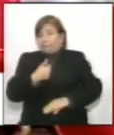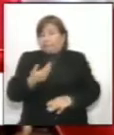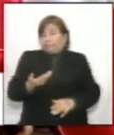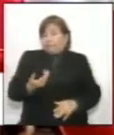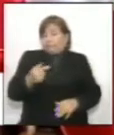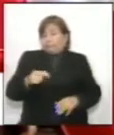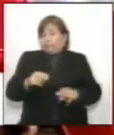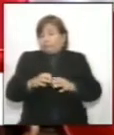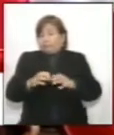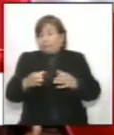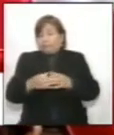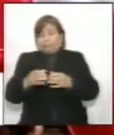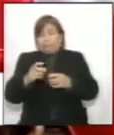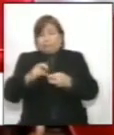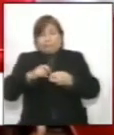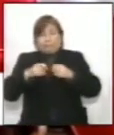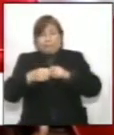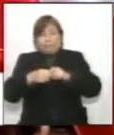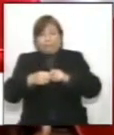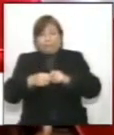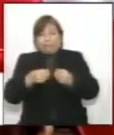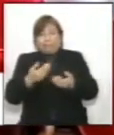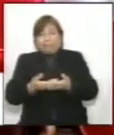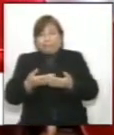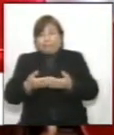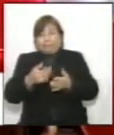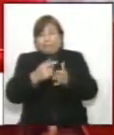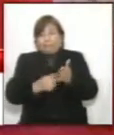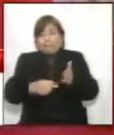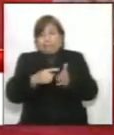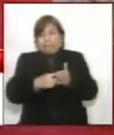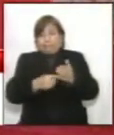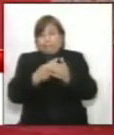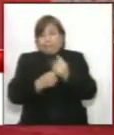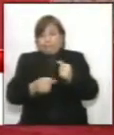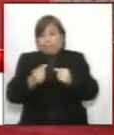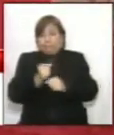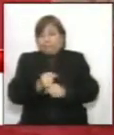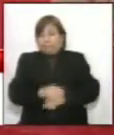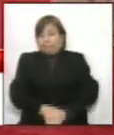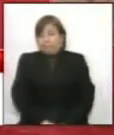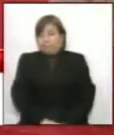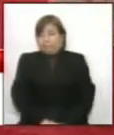esta crisis desatada por la negación del voto de confianza?